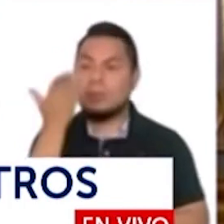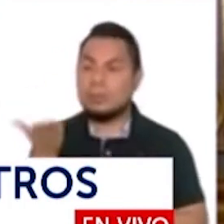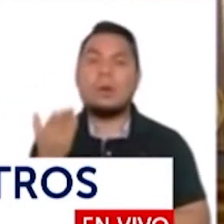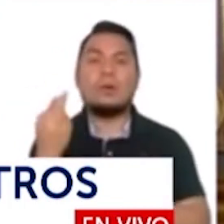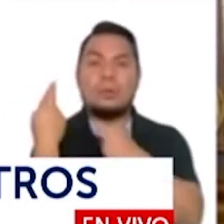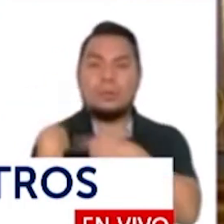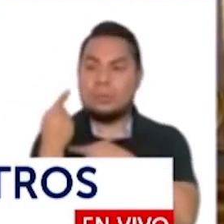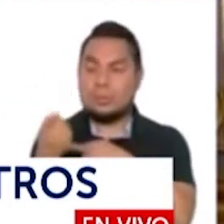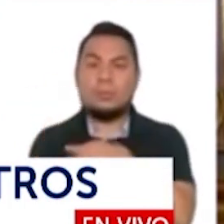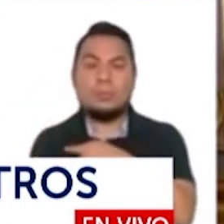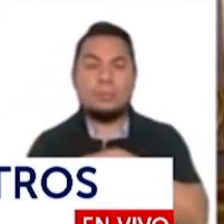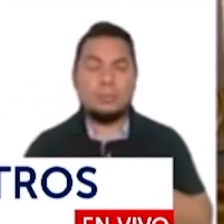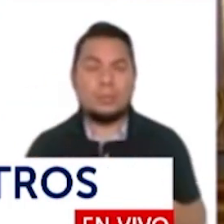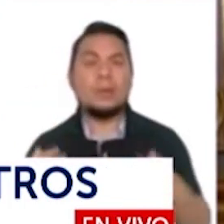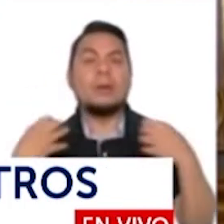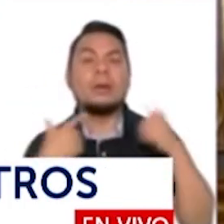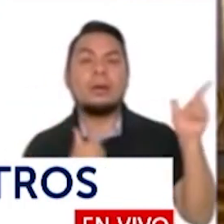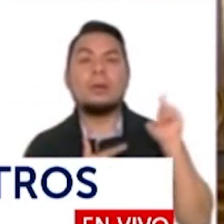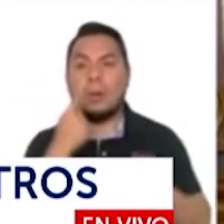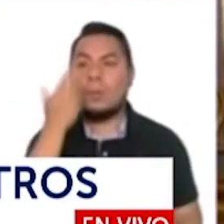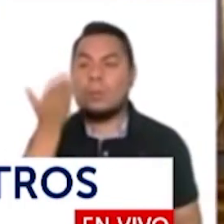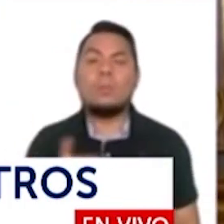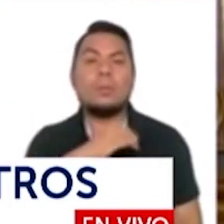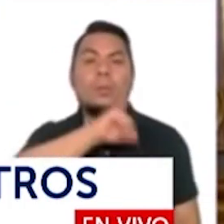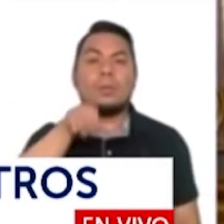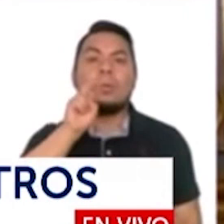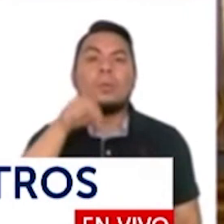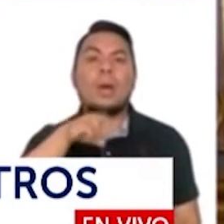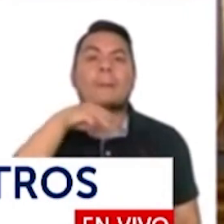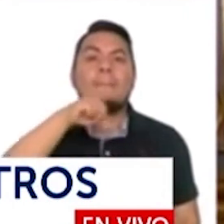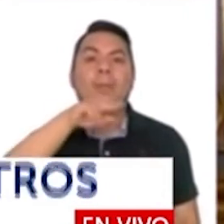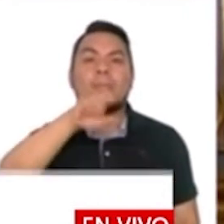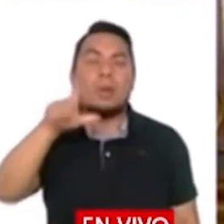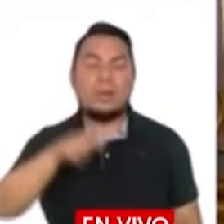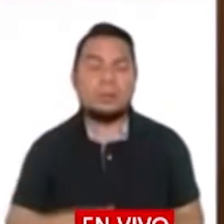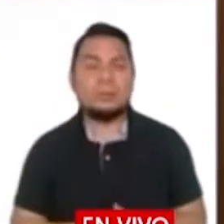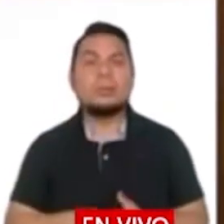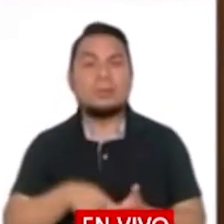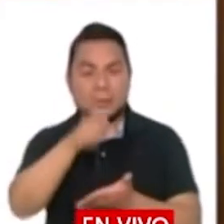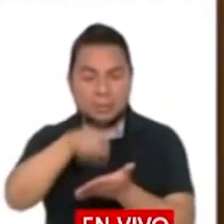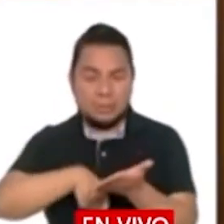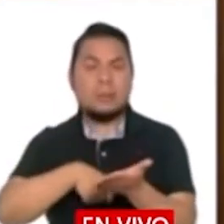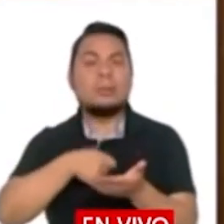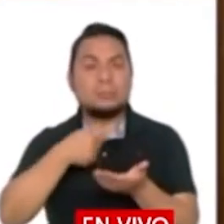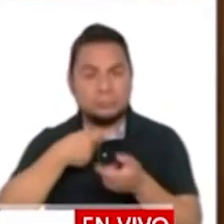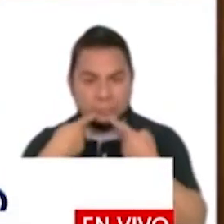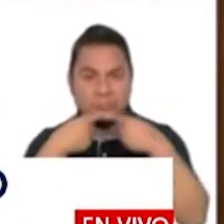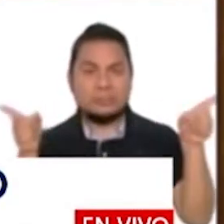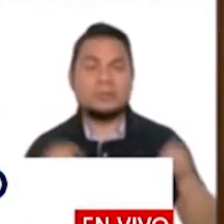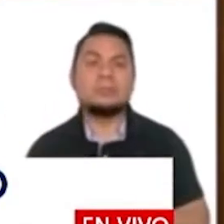Nombrar ministro de Estado en el despacho de defensa al señor Juan Manuel Carrasco Millones. Regístrese, comuníquese